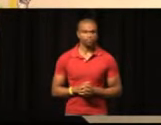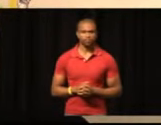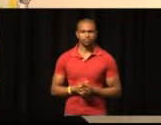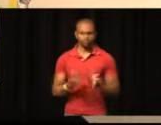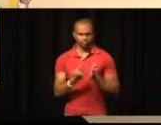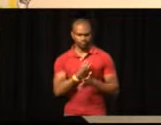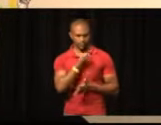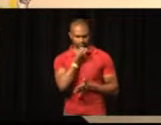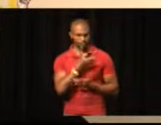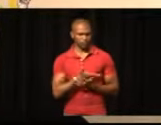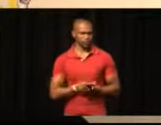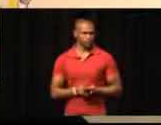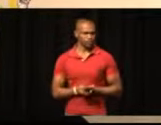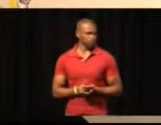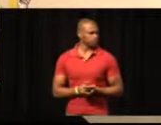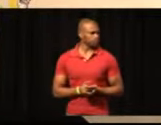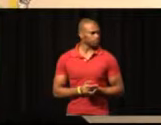Buena pregunta.